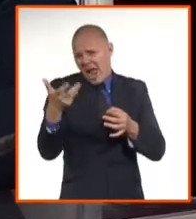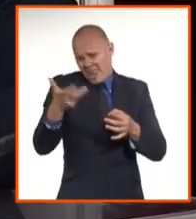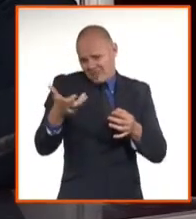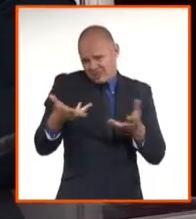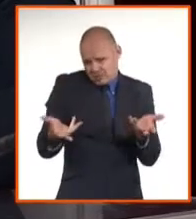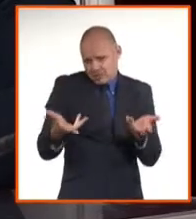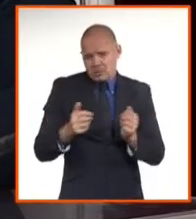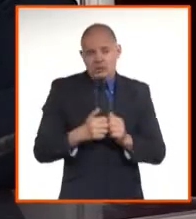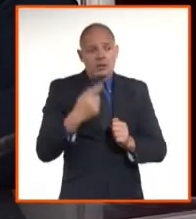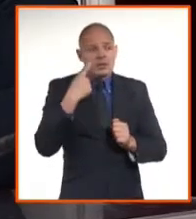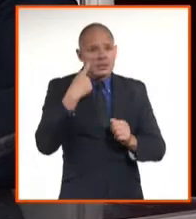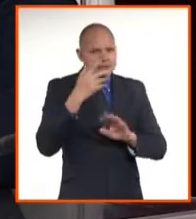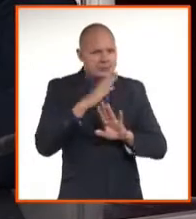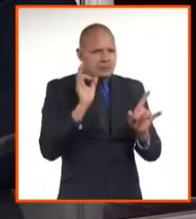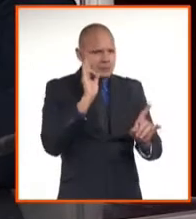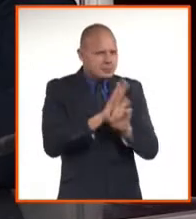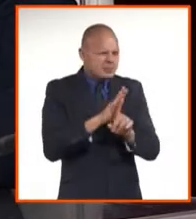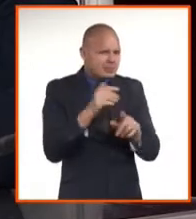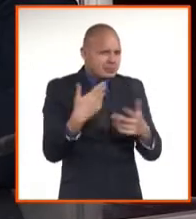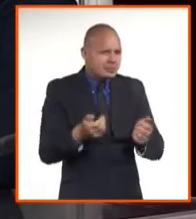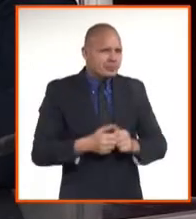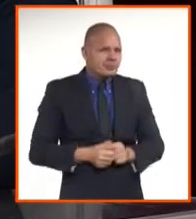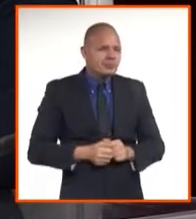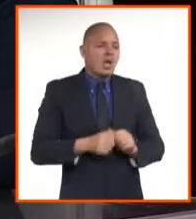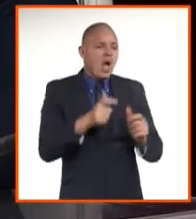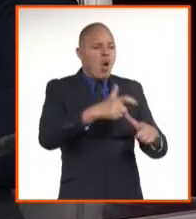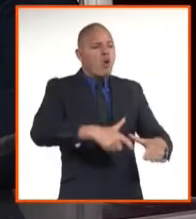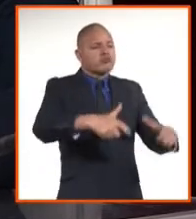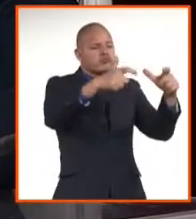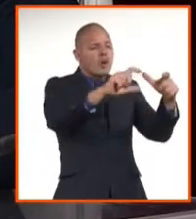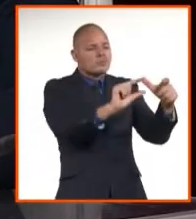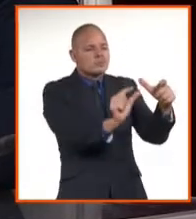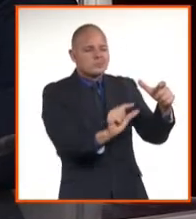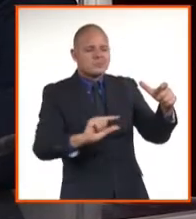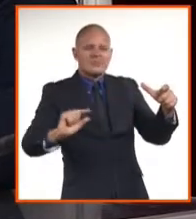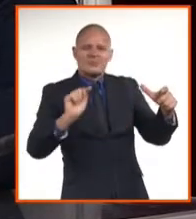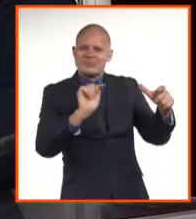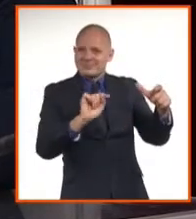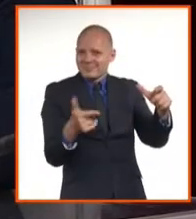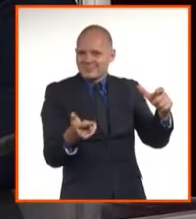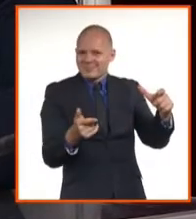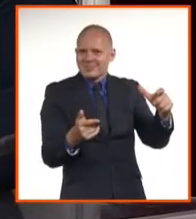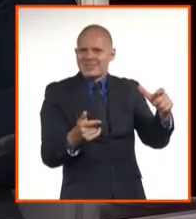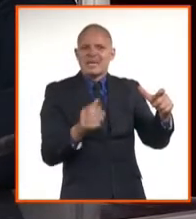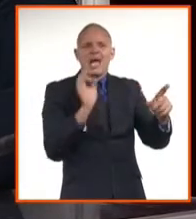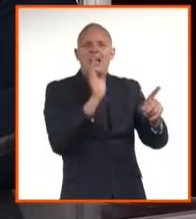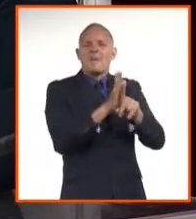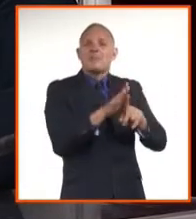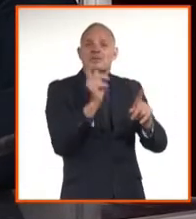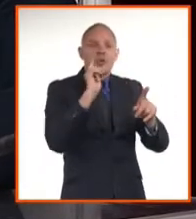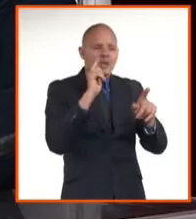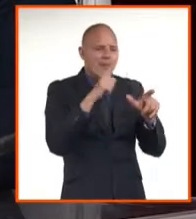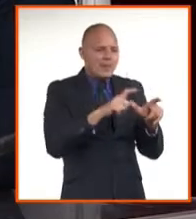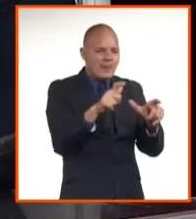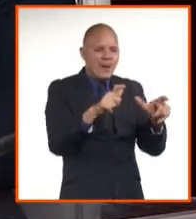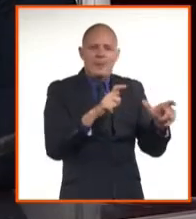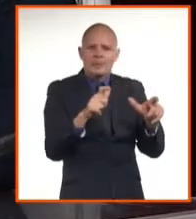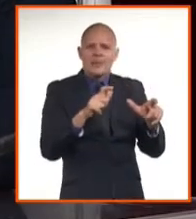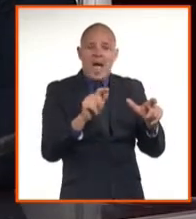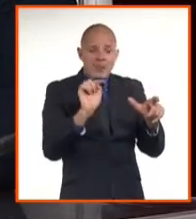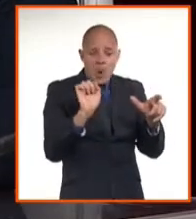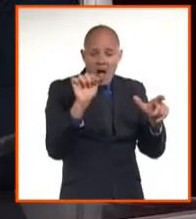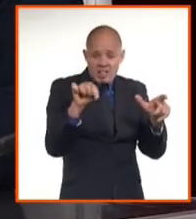combustible de una de las ramas de las calderas, de los quemadores, a la altura del quemador número 8, en una de las esquinas de la